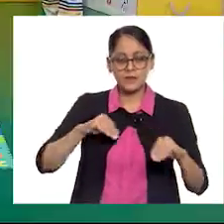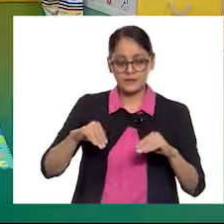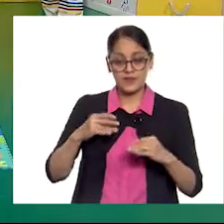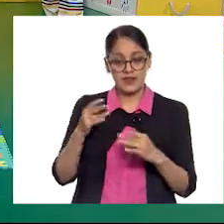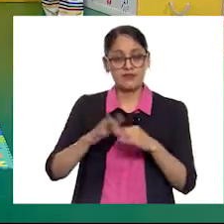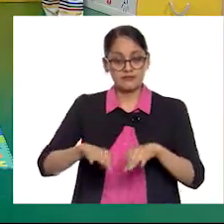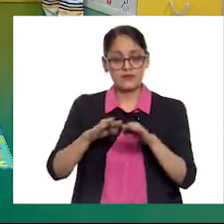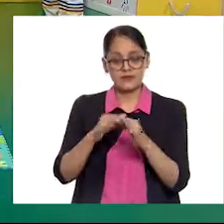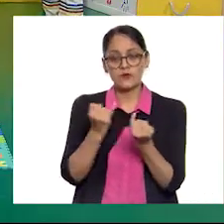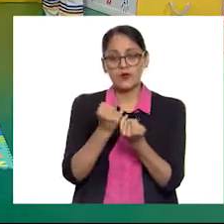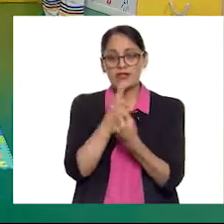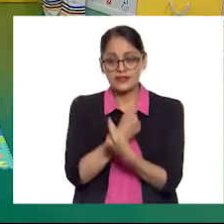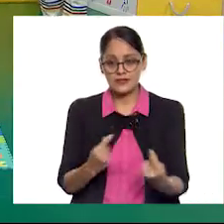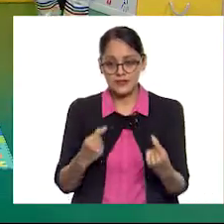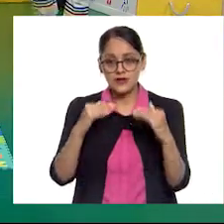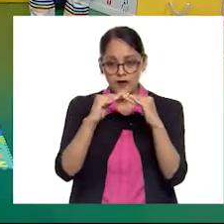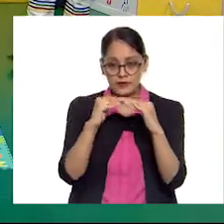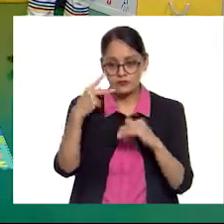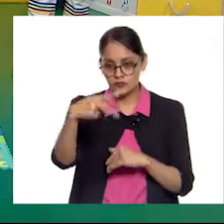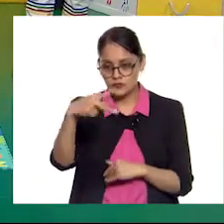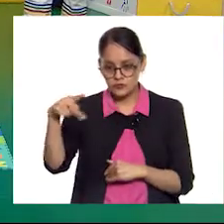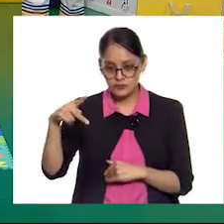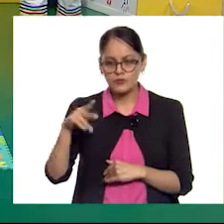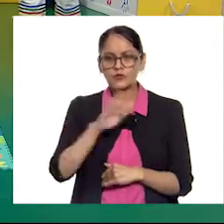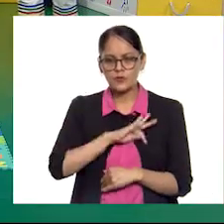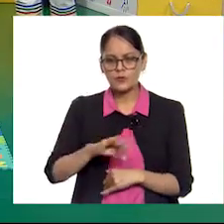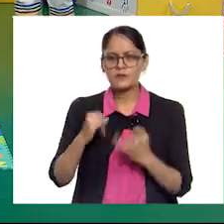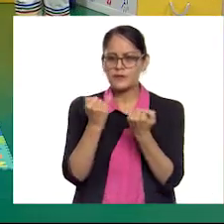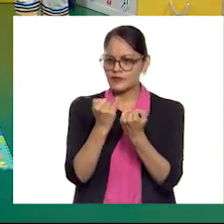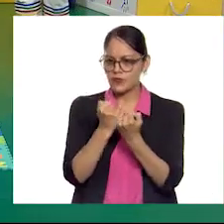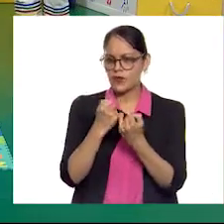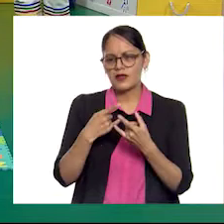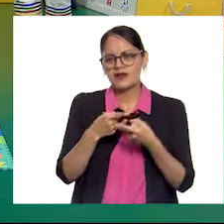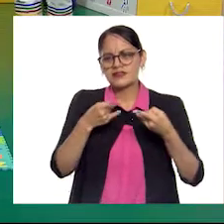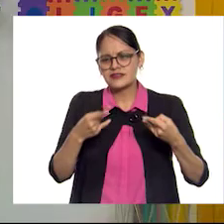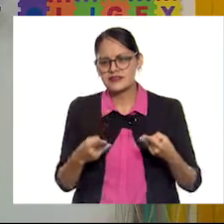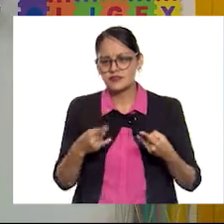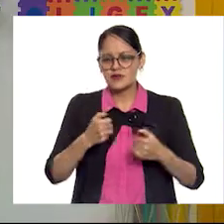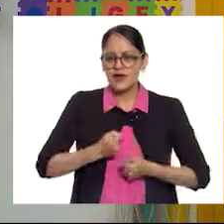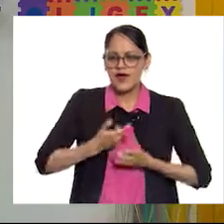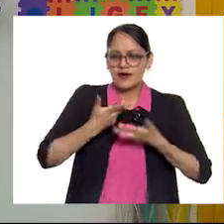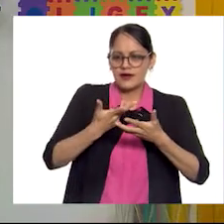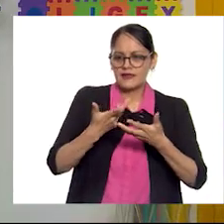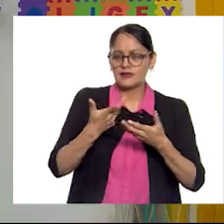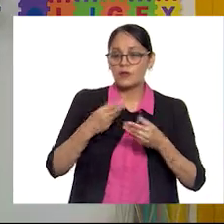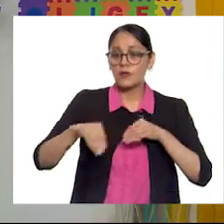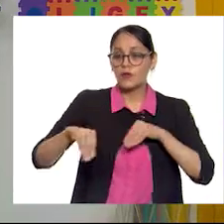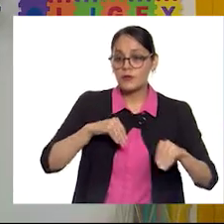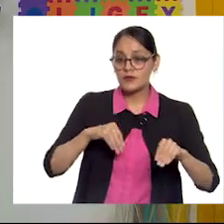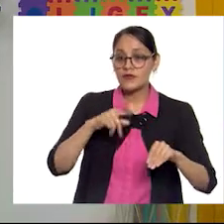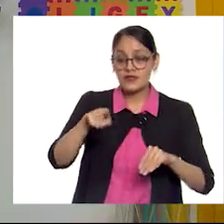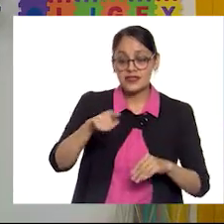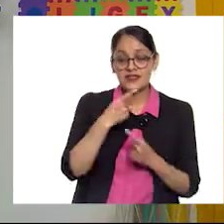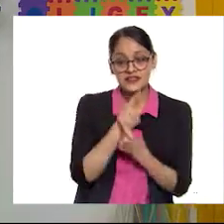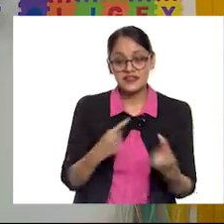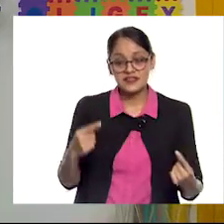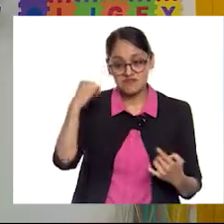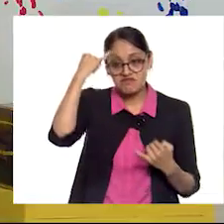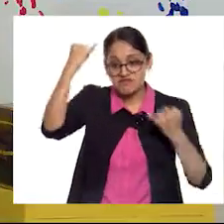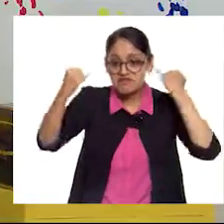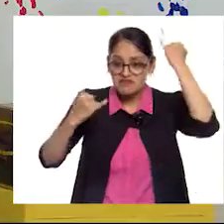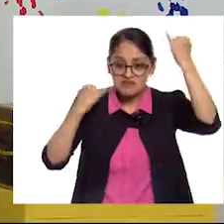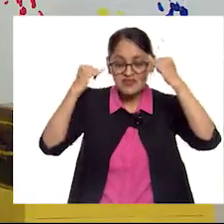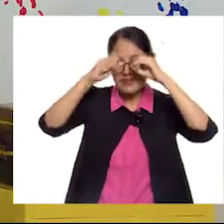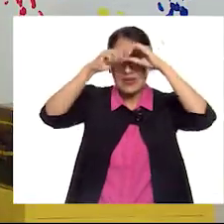Y bueno, los niños y niñas en casa sabemos que también pueden crear muchos performances muy, muy padres porque ellos son muy creativos y también tienen